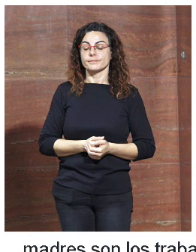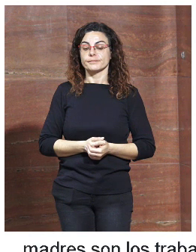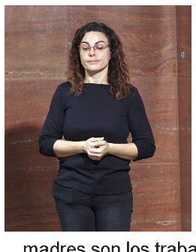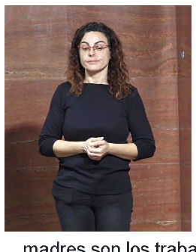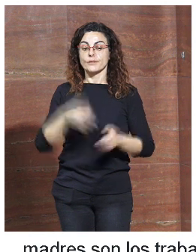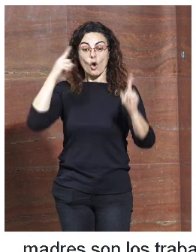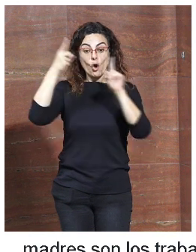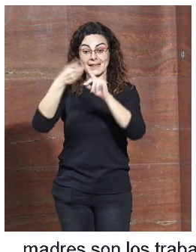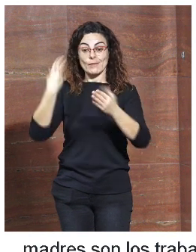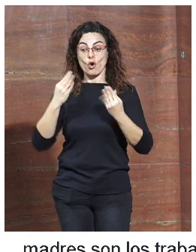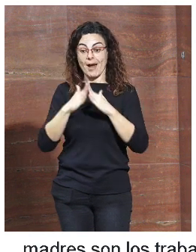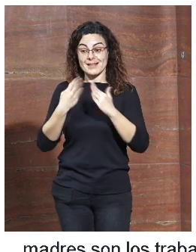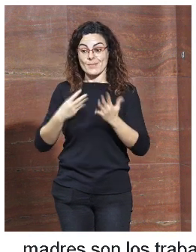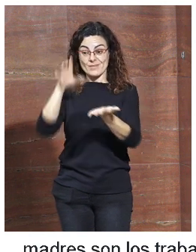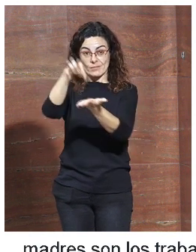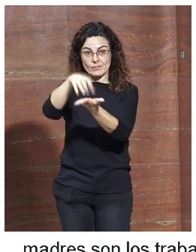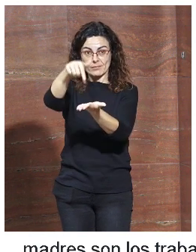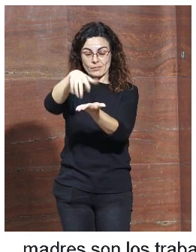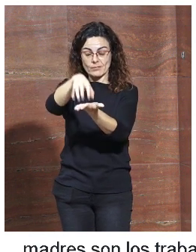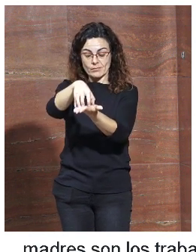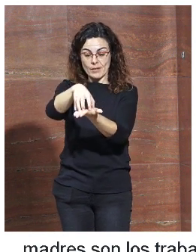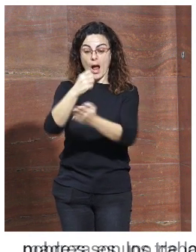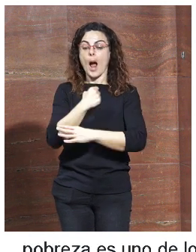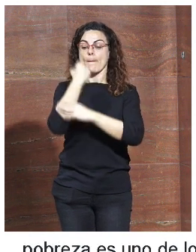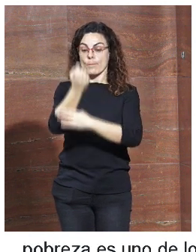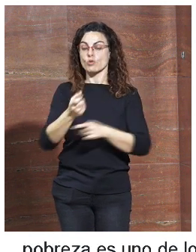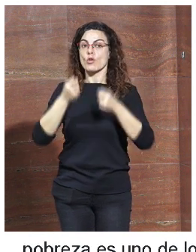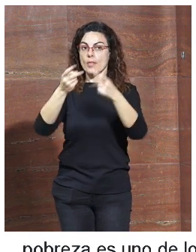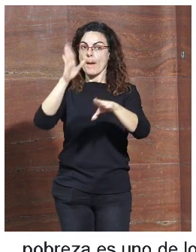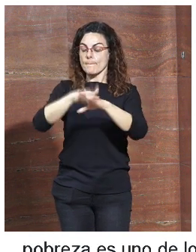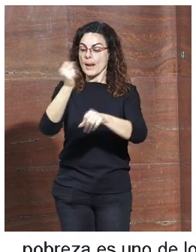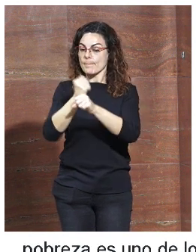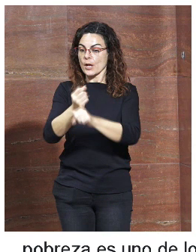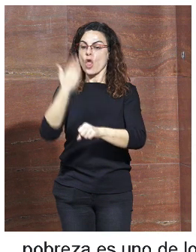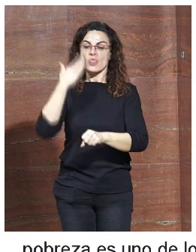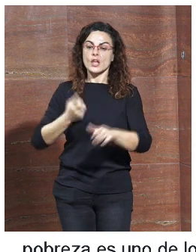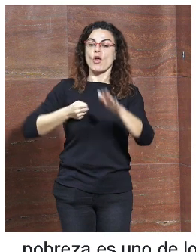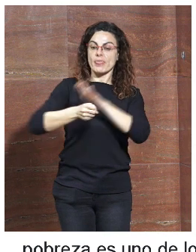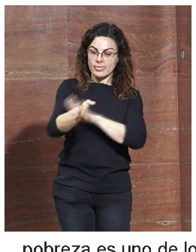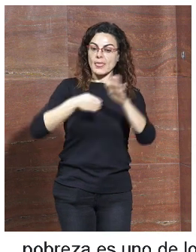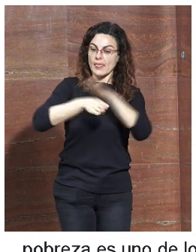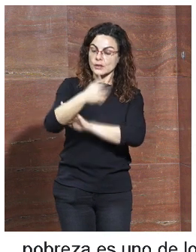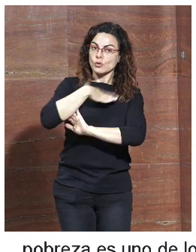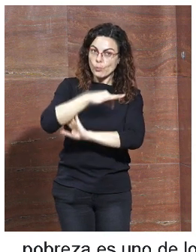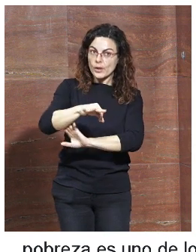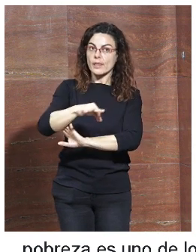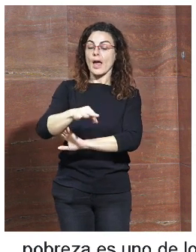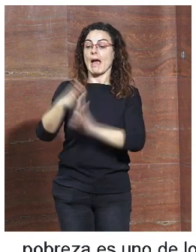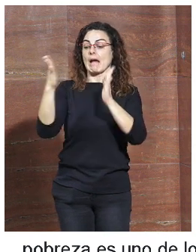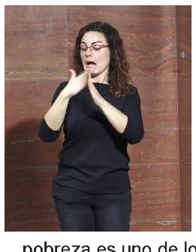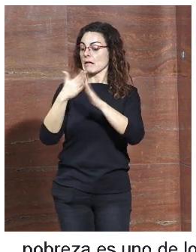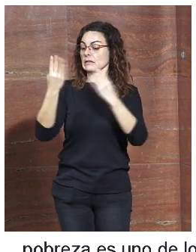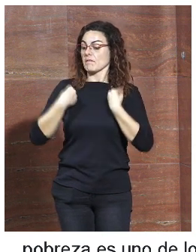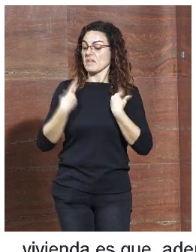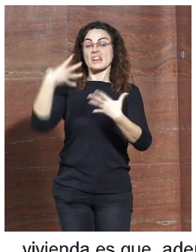el objetivo de esta vivienda es que, además de prestarles apoyo para que puedan acceder a un empleo digno, que puedan estar en la vivienda, que